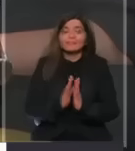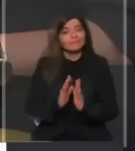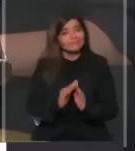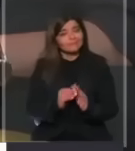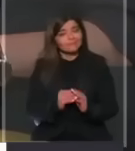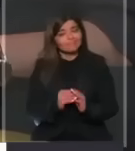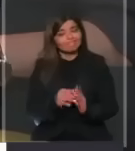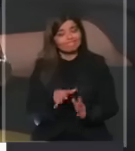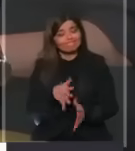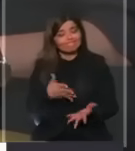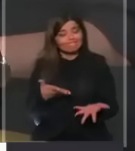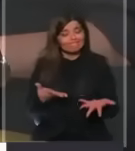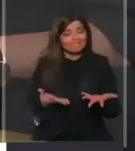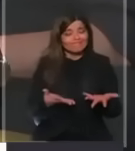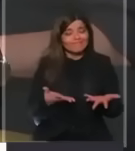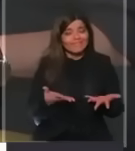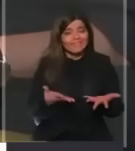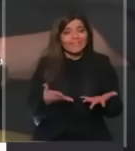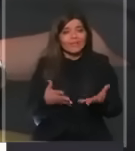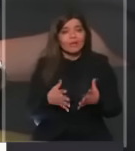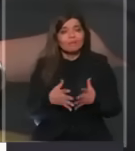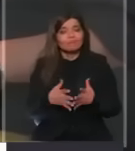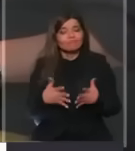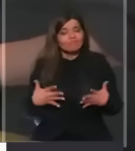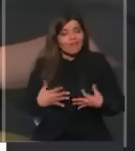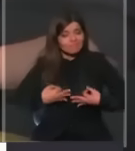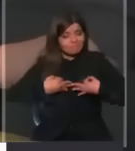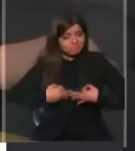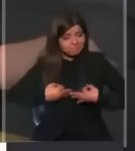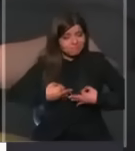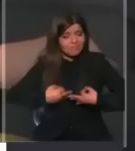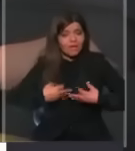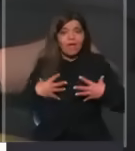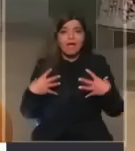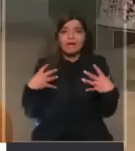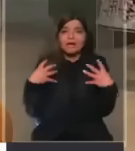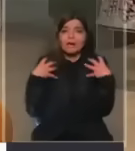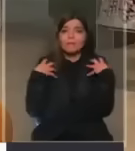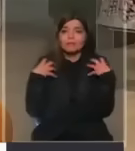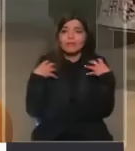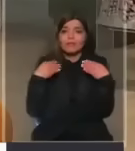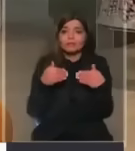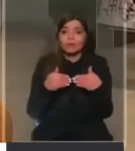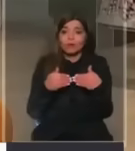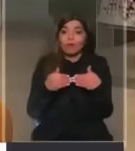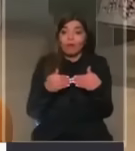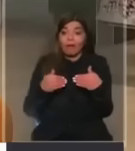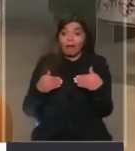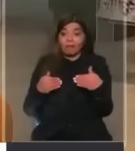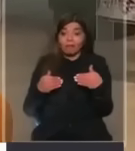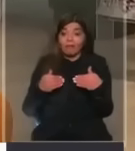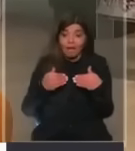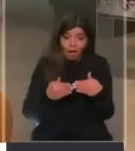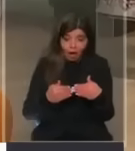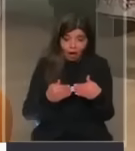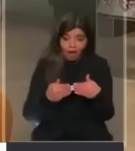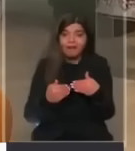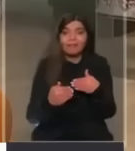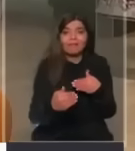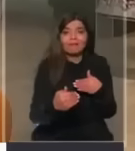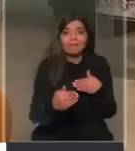No sé. Que hay mucho más maduro, responsable. Sí, hay un antes y un después. Me gusta mucho escuchar los que tengan ganas de